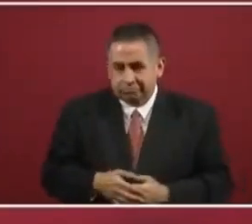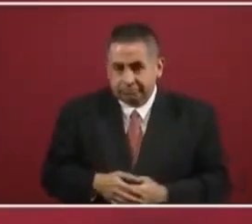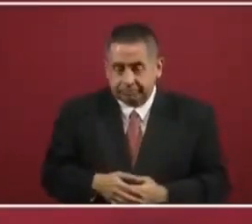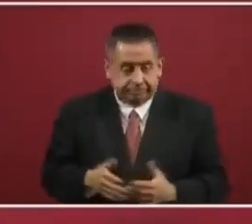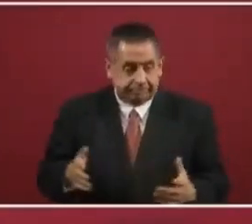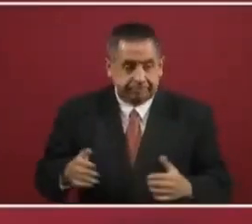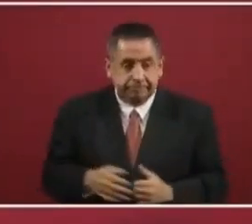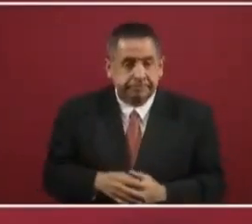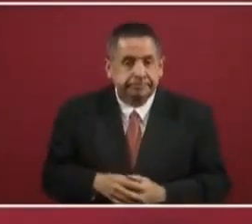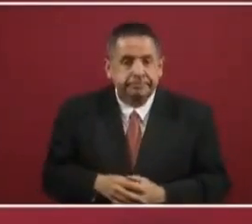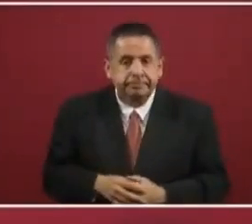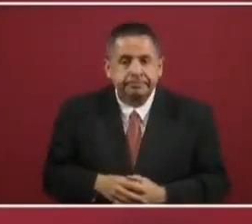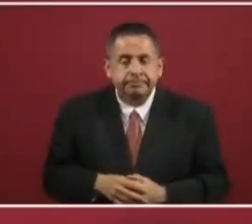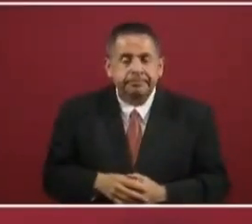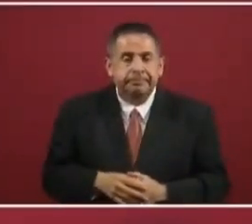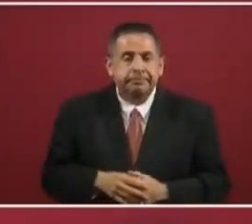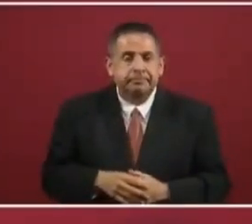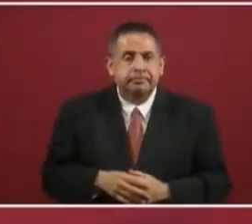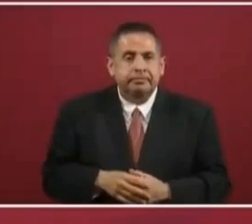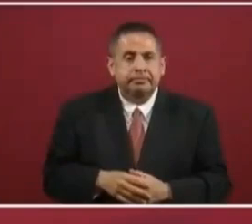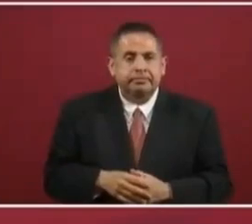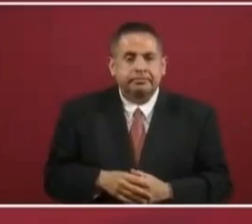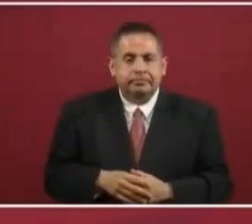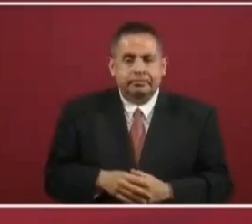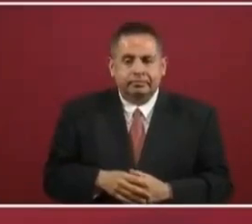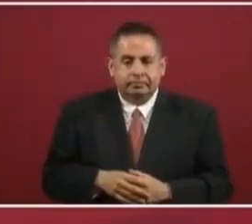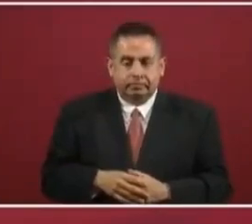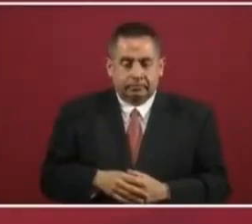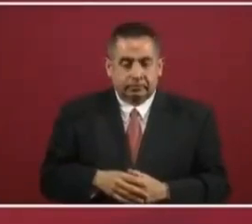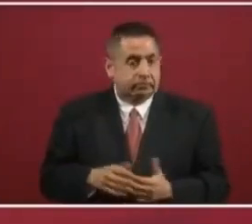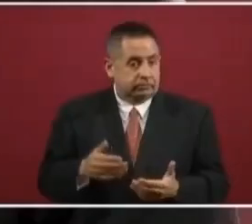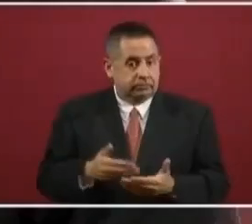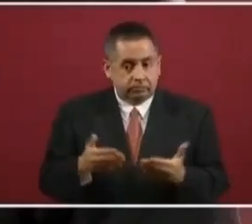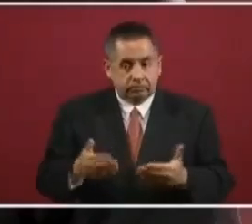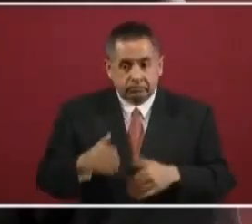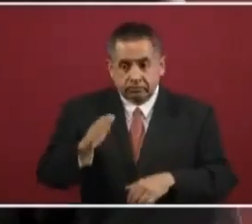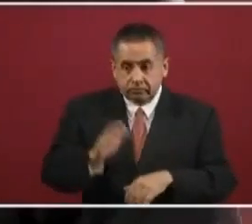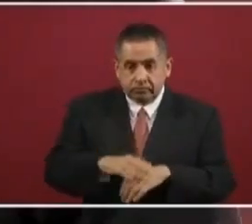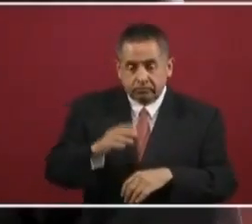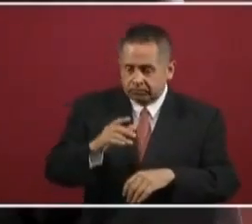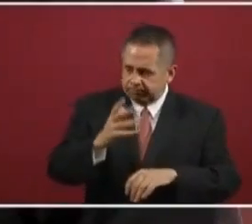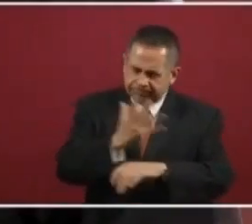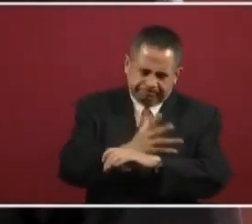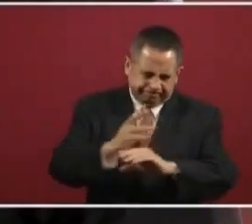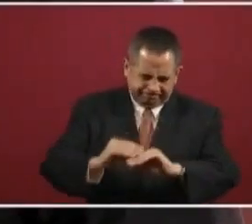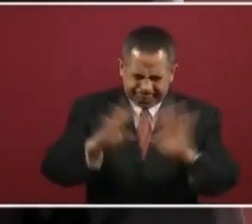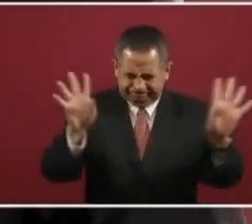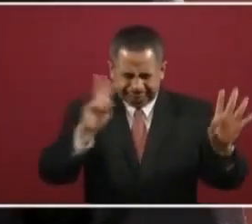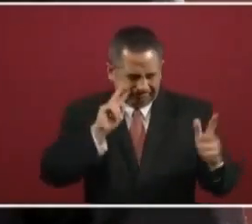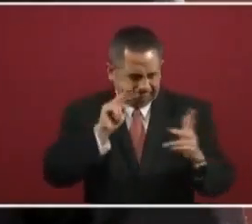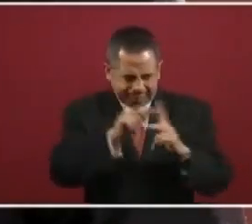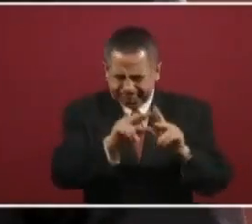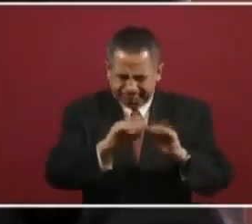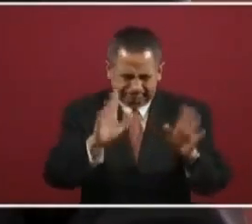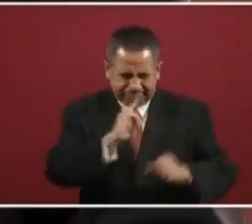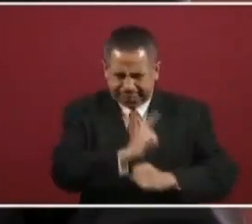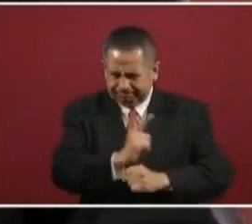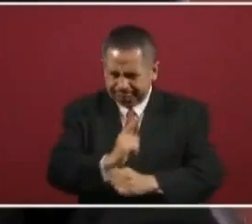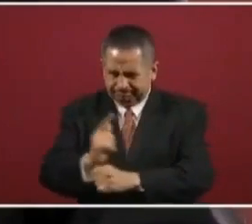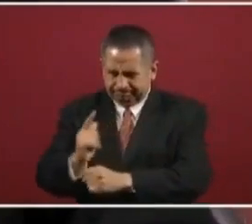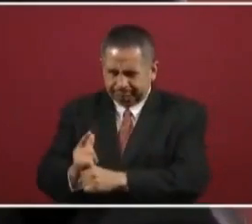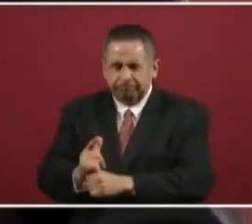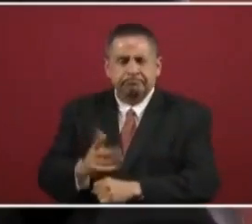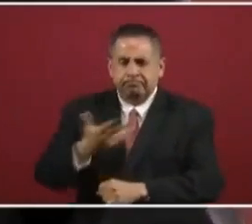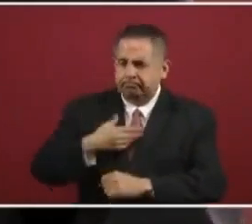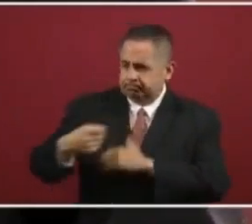ahora eh Hay mucho más transparencia en todo y tenemos